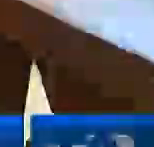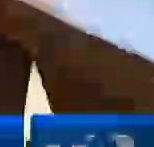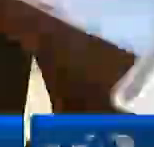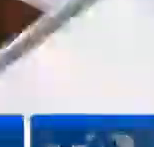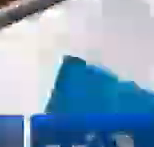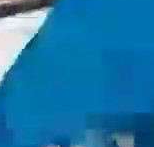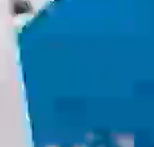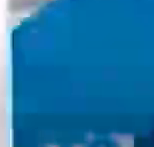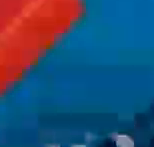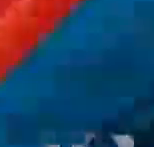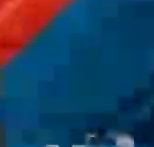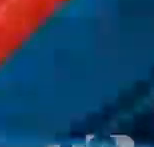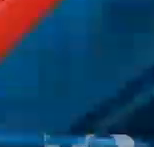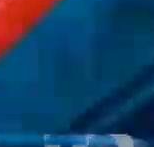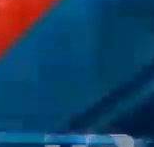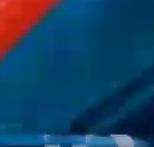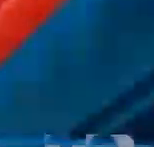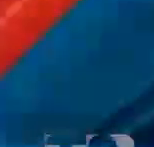horas.